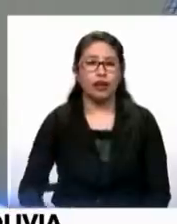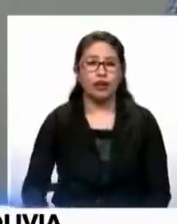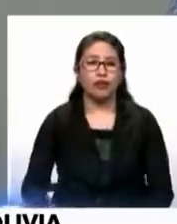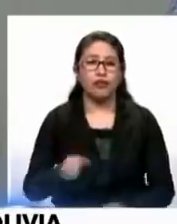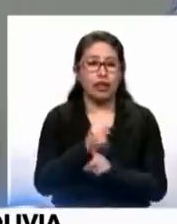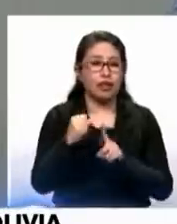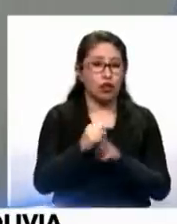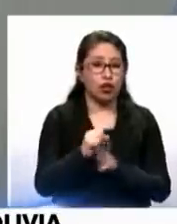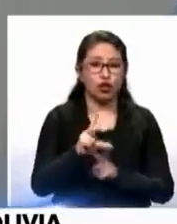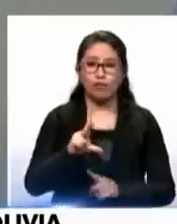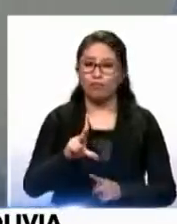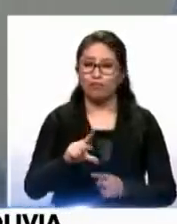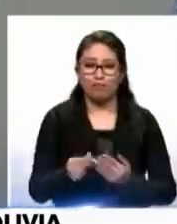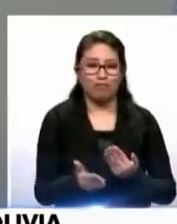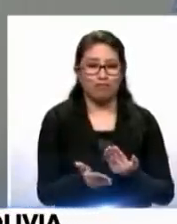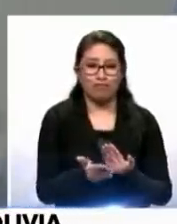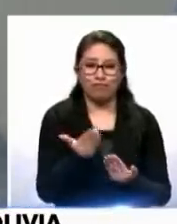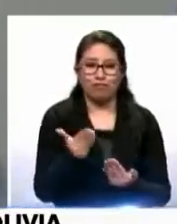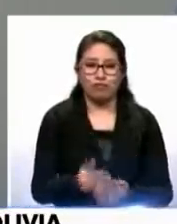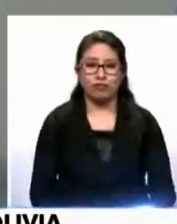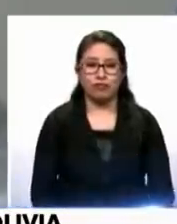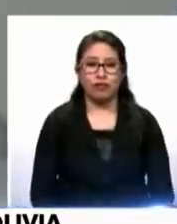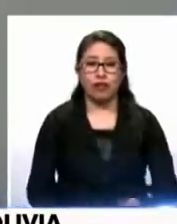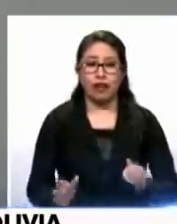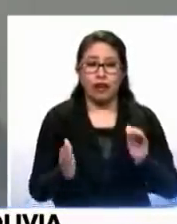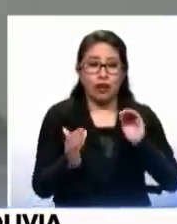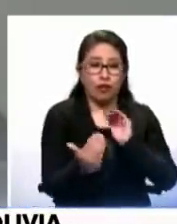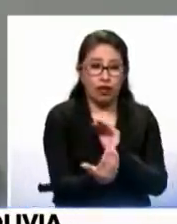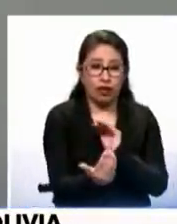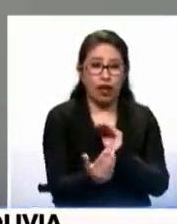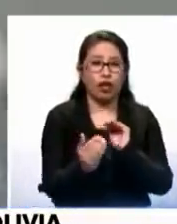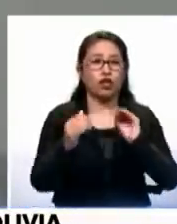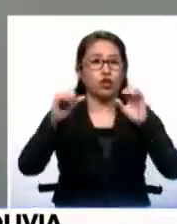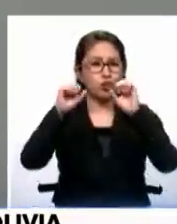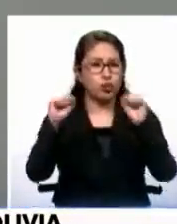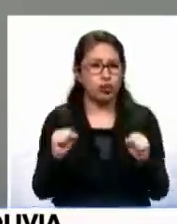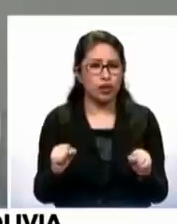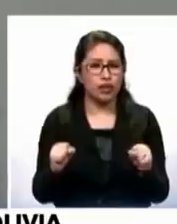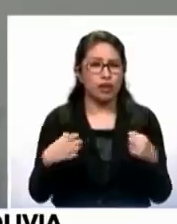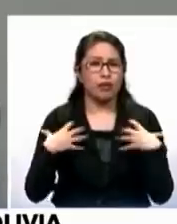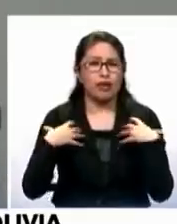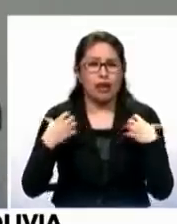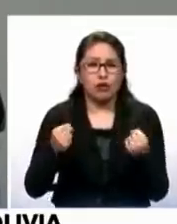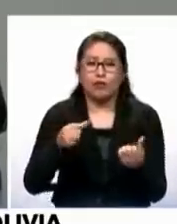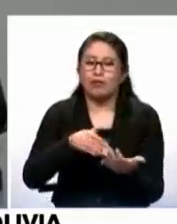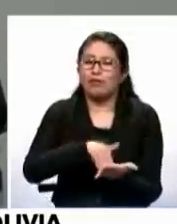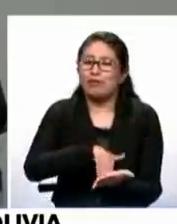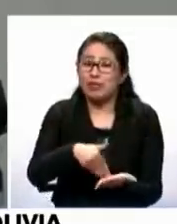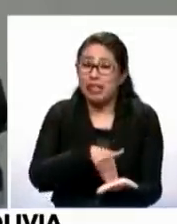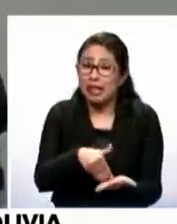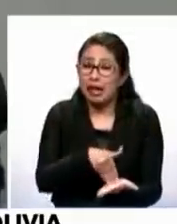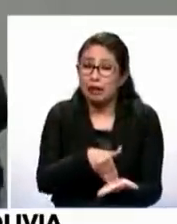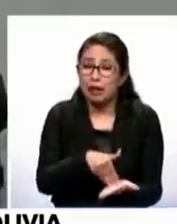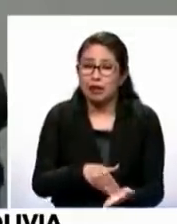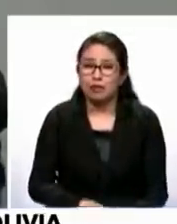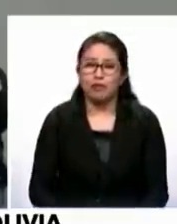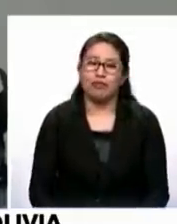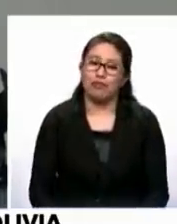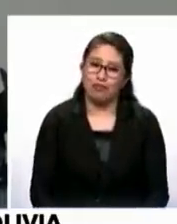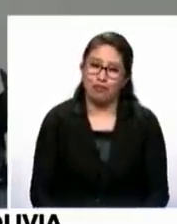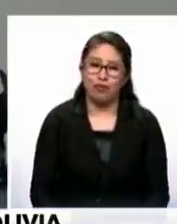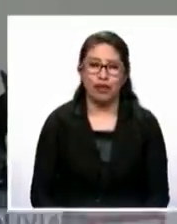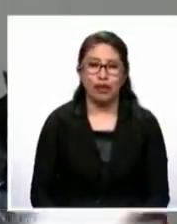nada fácil. Enfrentarse con un sistema de salud tan debilitado, cuando hemos